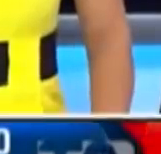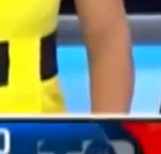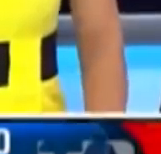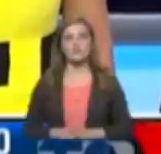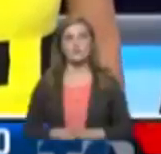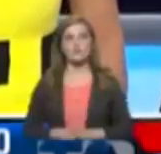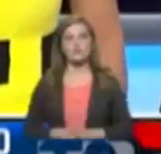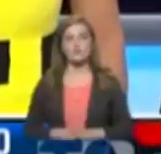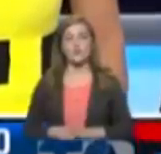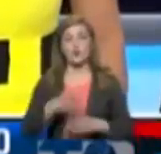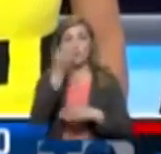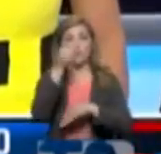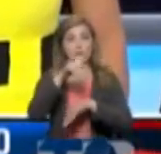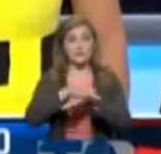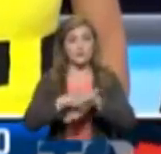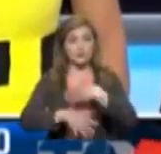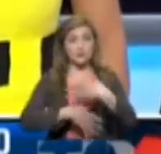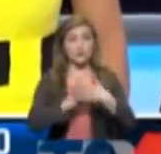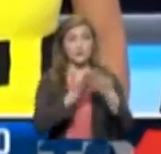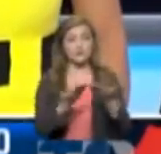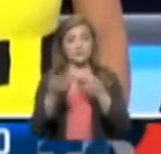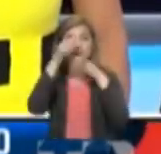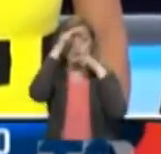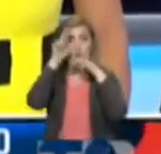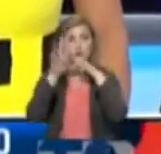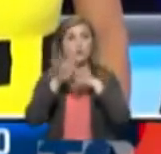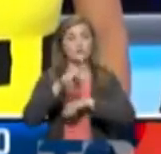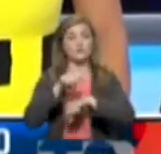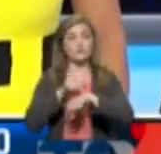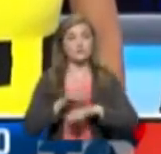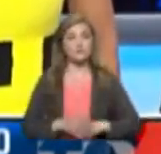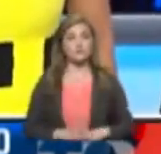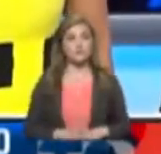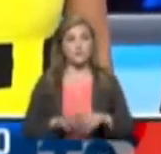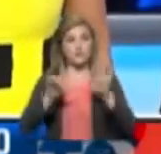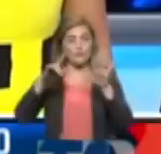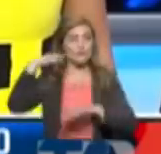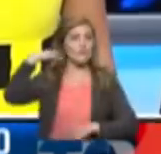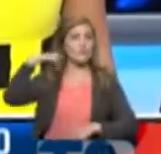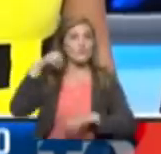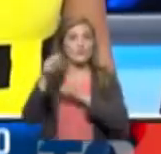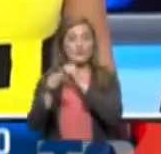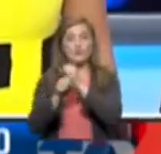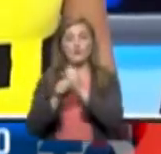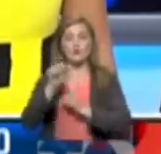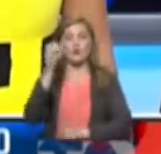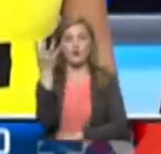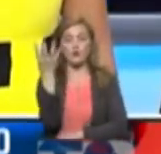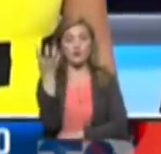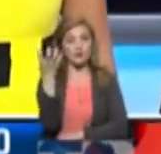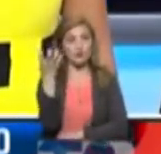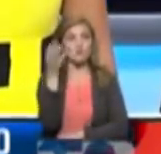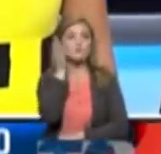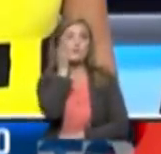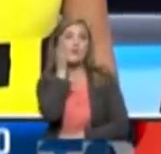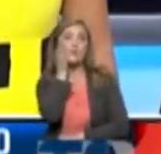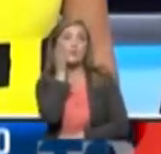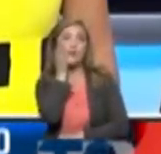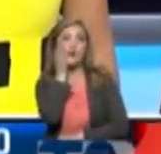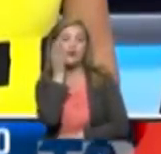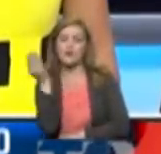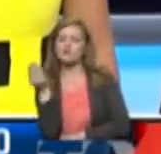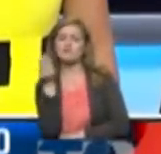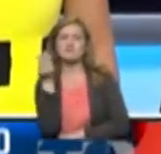qué tal muy buenas tardes con todos bienvenidos a 24 horas 7 niñas de sólo 14 años son madres diariamente en el ecuador